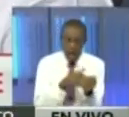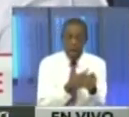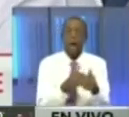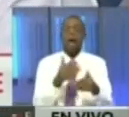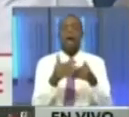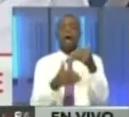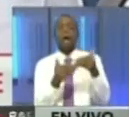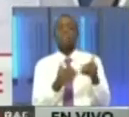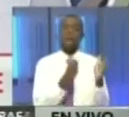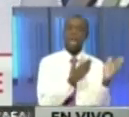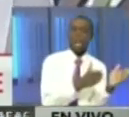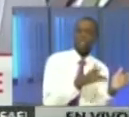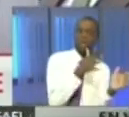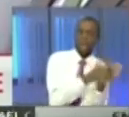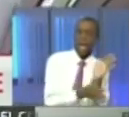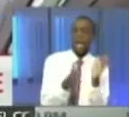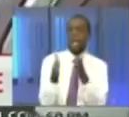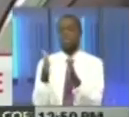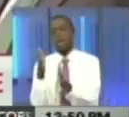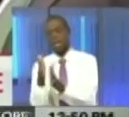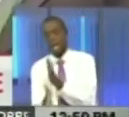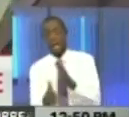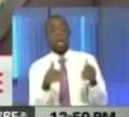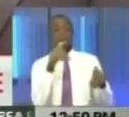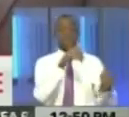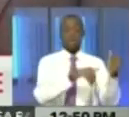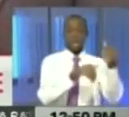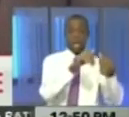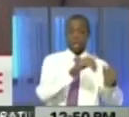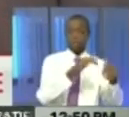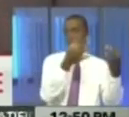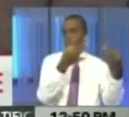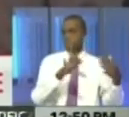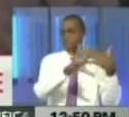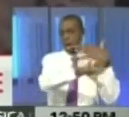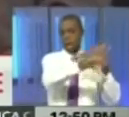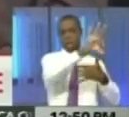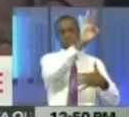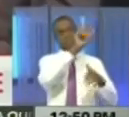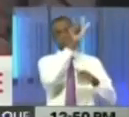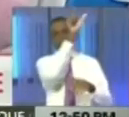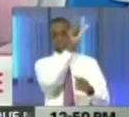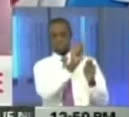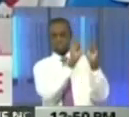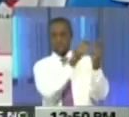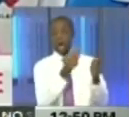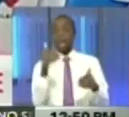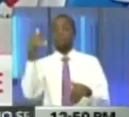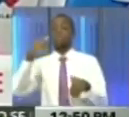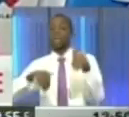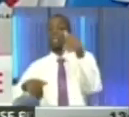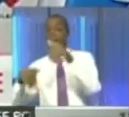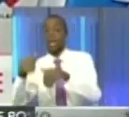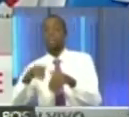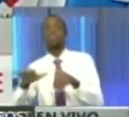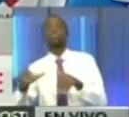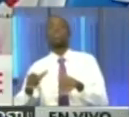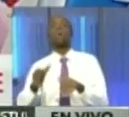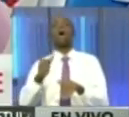diferencia, la relevancia de lo que es un referendo, en este caso de revocatorio, esta figura como un medio